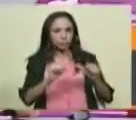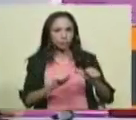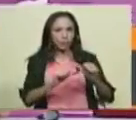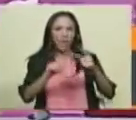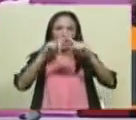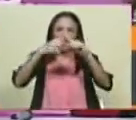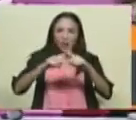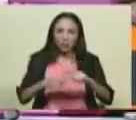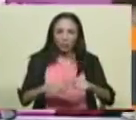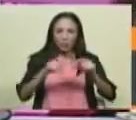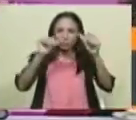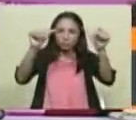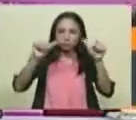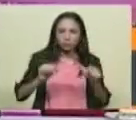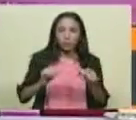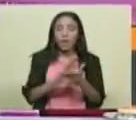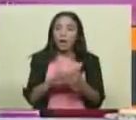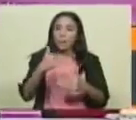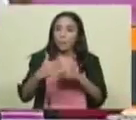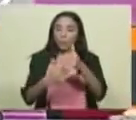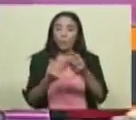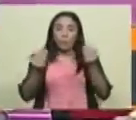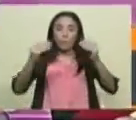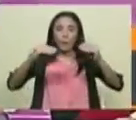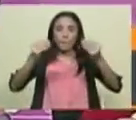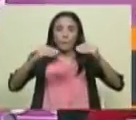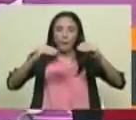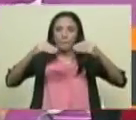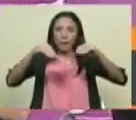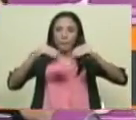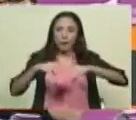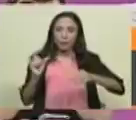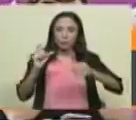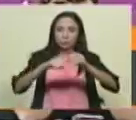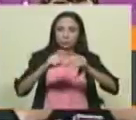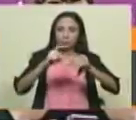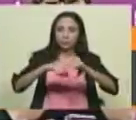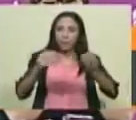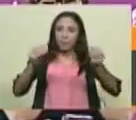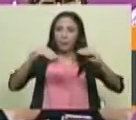que voy a ir ajustando y mejorando como vayan pasando los meses.